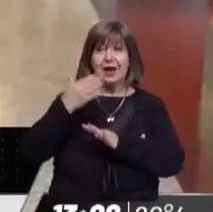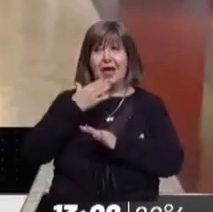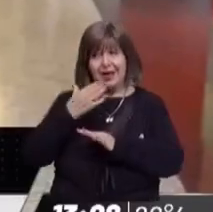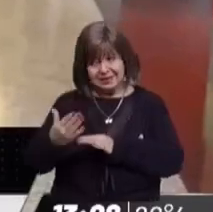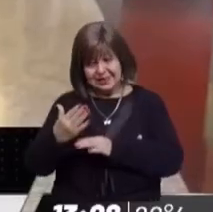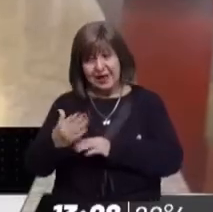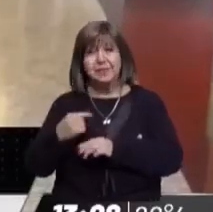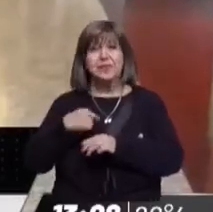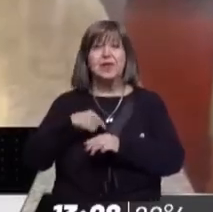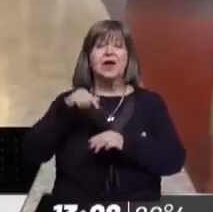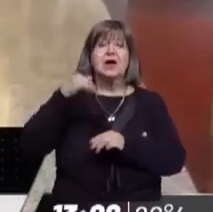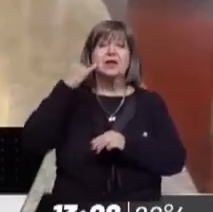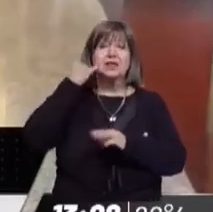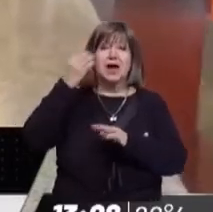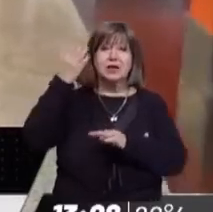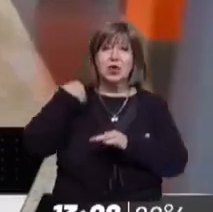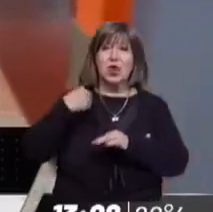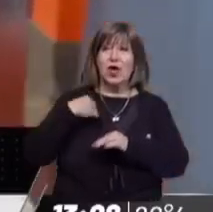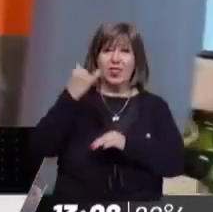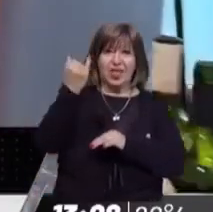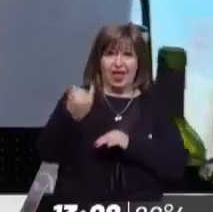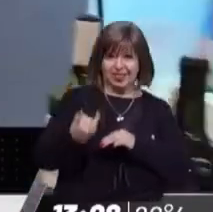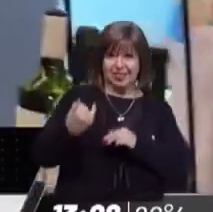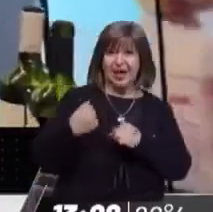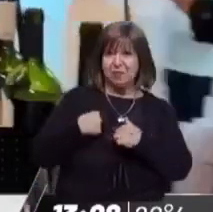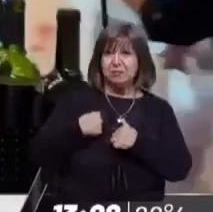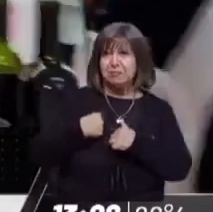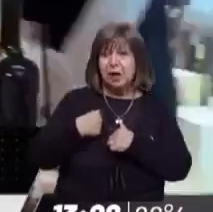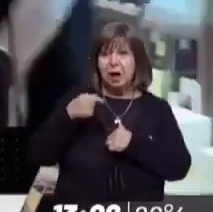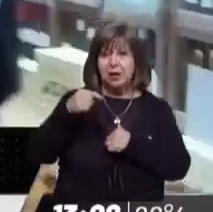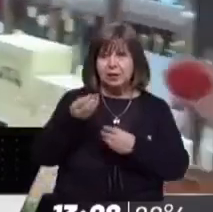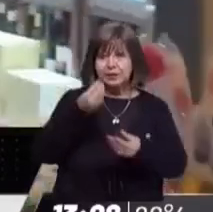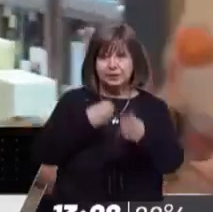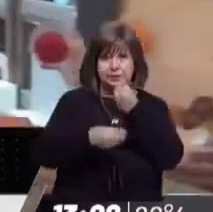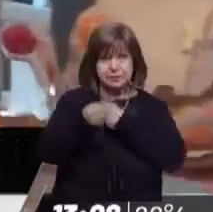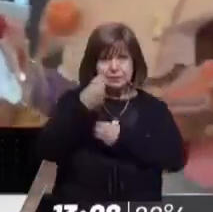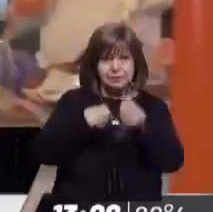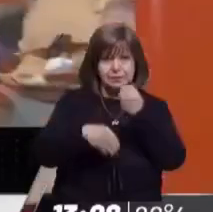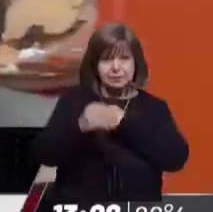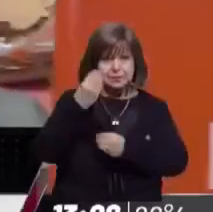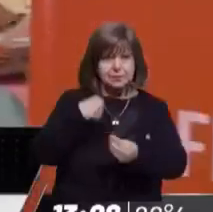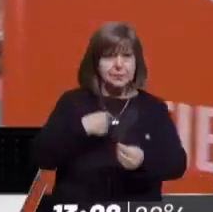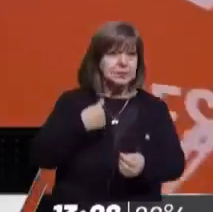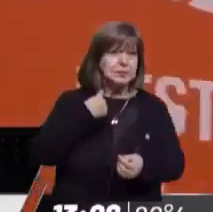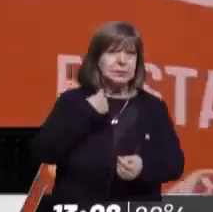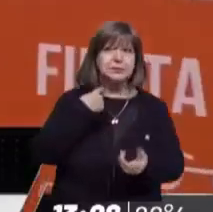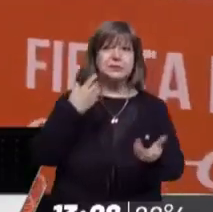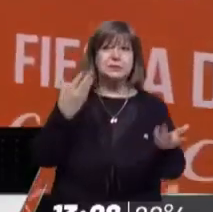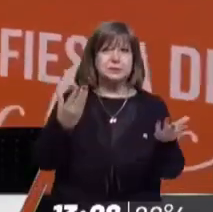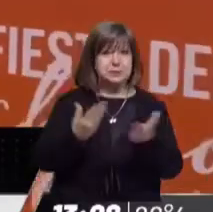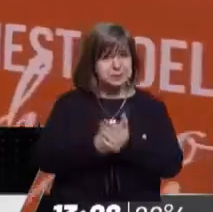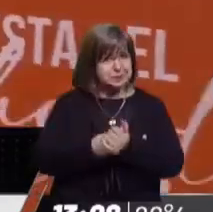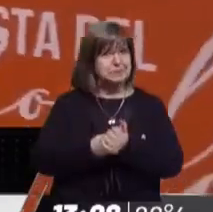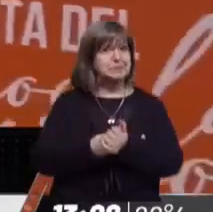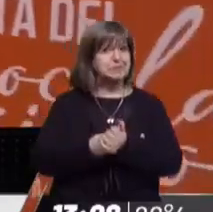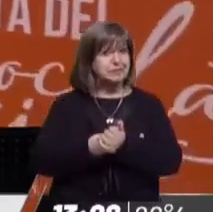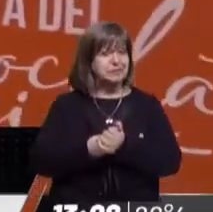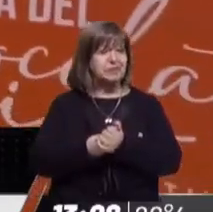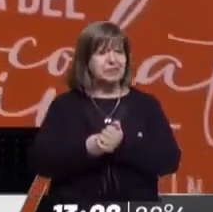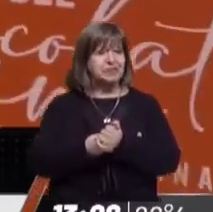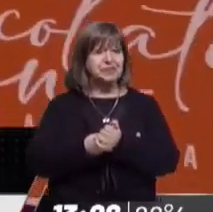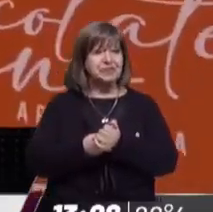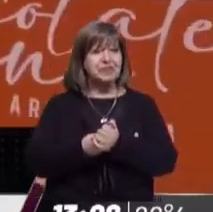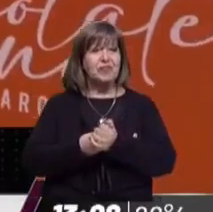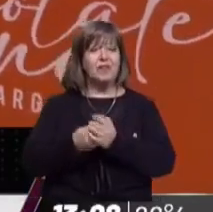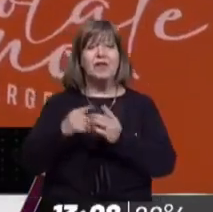retrocedí 16 casilleros. Ahora, lo rico que está Gerardo, no lo has probado. Mirá cómo Gerardo cuando trabaja. ¿Tenés alguno preferido,